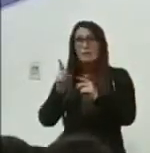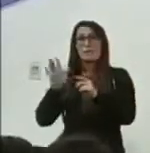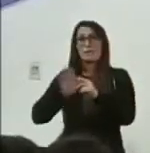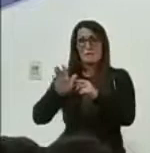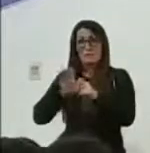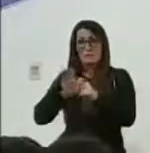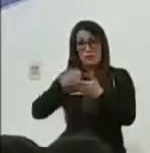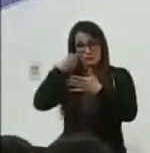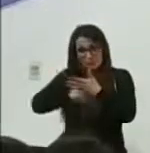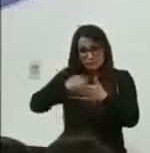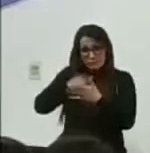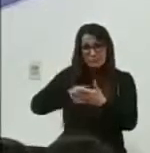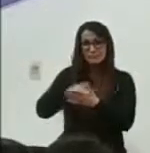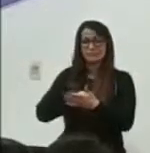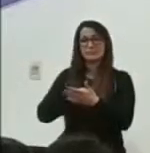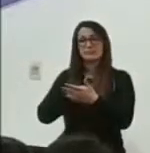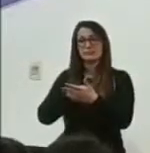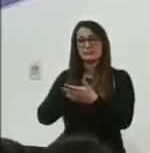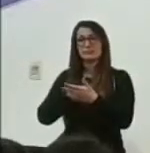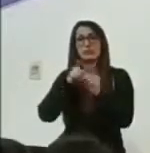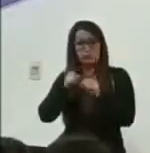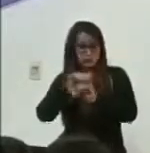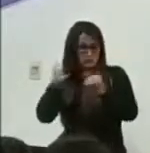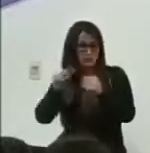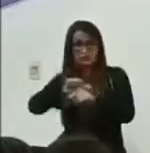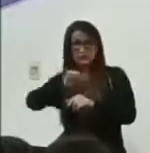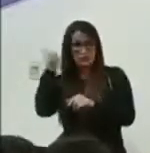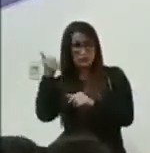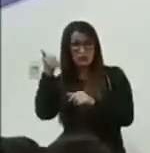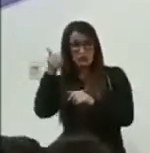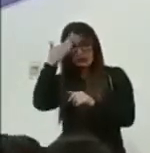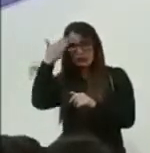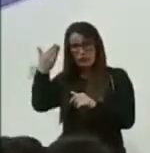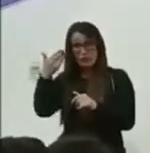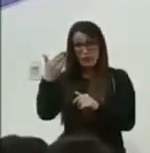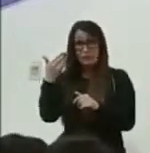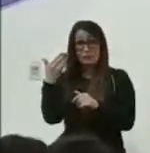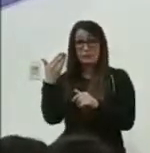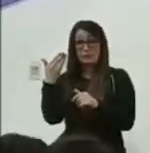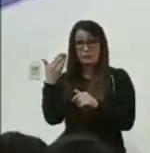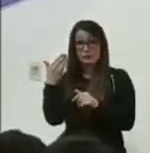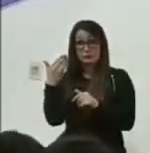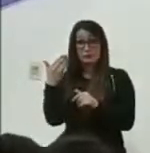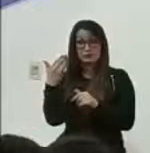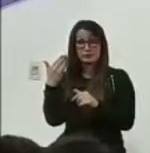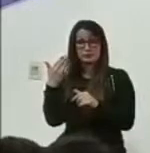feminismo, y se logró que el Frente Amplio tenga una definición antipatriarcal.